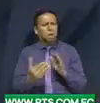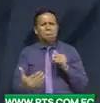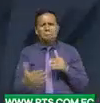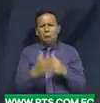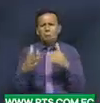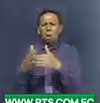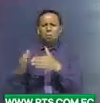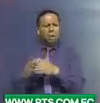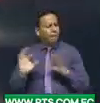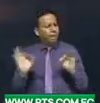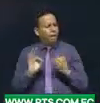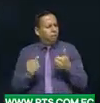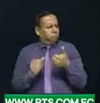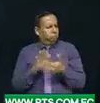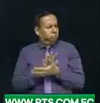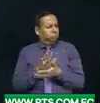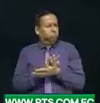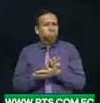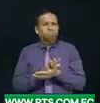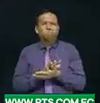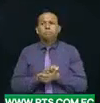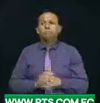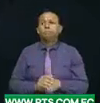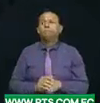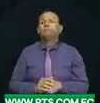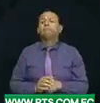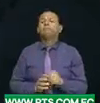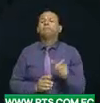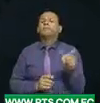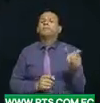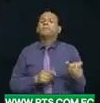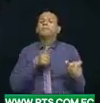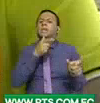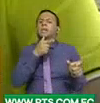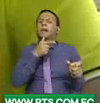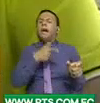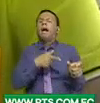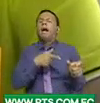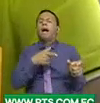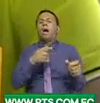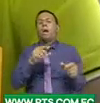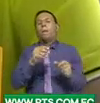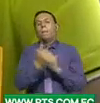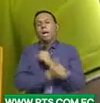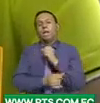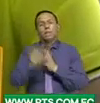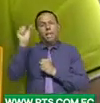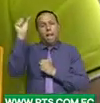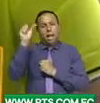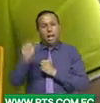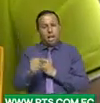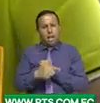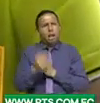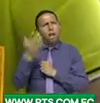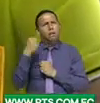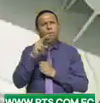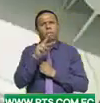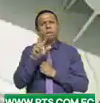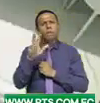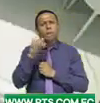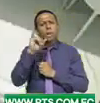extorsión, nada, nada, nada. El ciudadano de nacionalidad italiana fue secuestrado el pasado 23 de